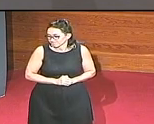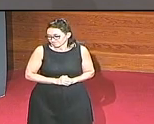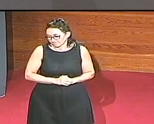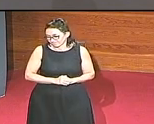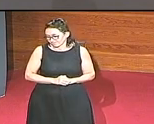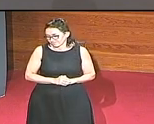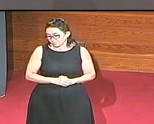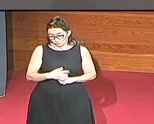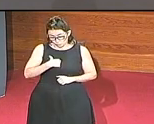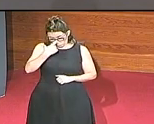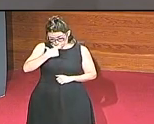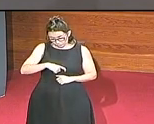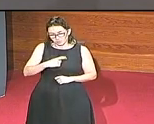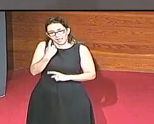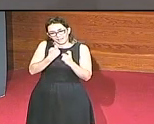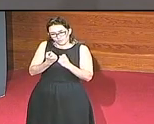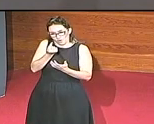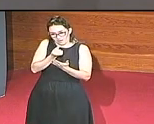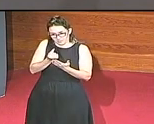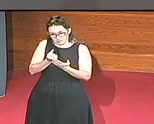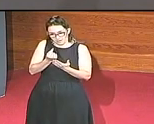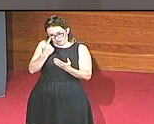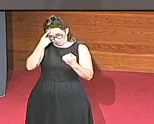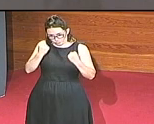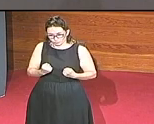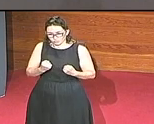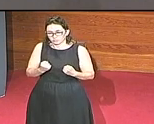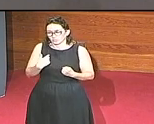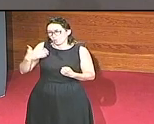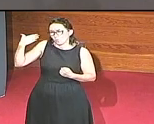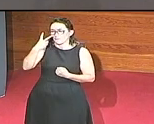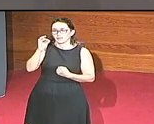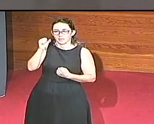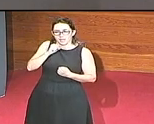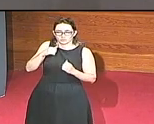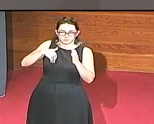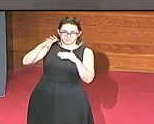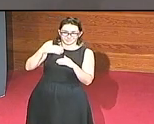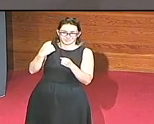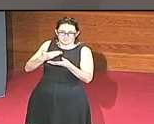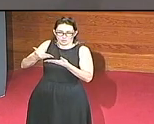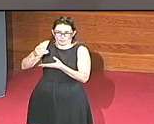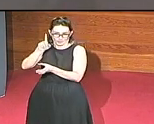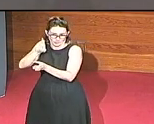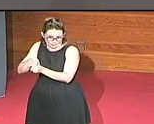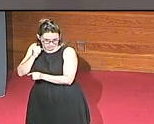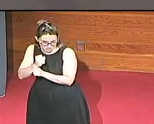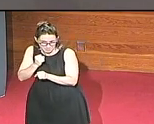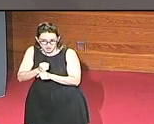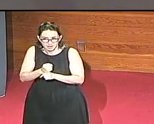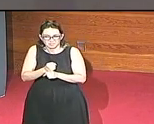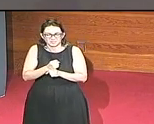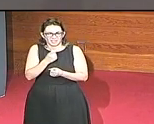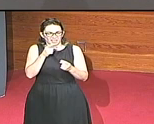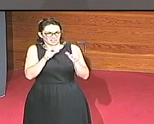soy infografistas yo me acuerdo cuando empezaba a hace más de 20 años en el periódico y decía que el infografista luego la gente te preguntaba infografista y